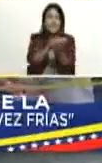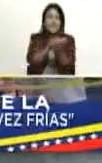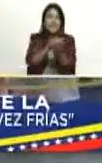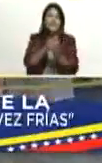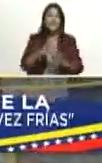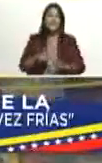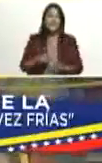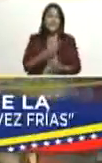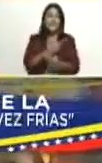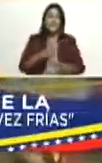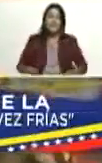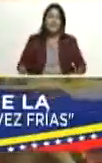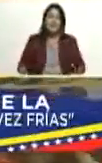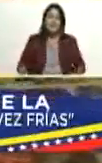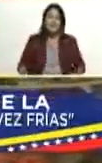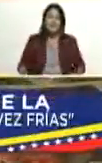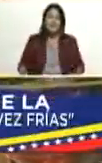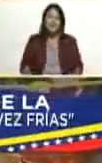Portuguesa,